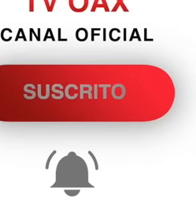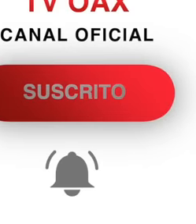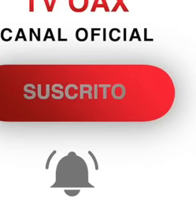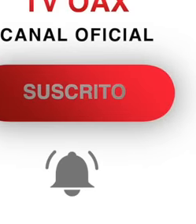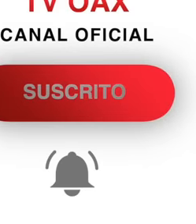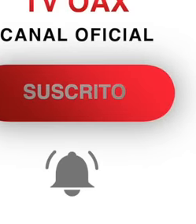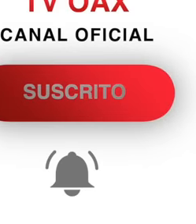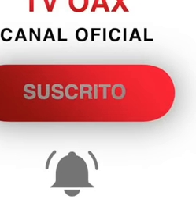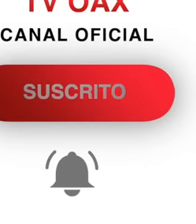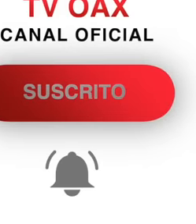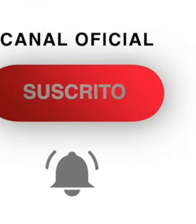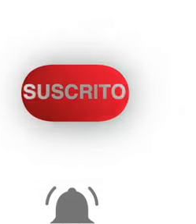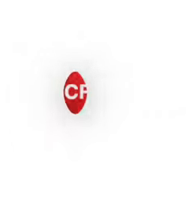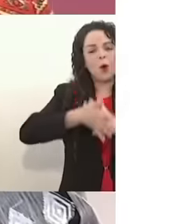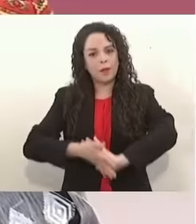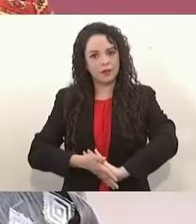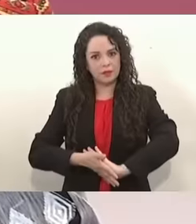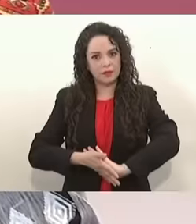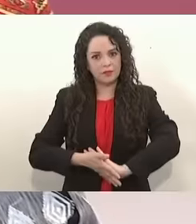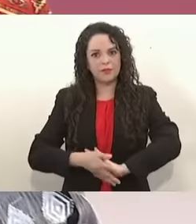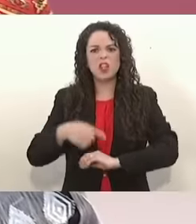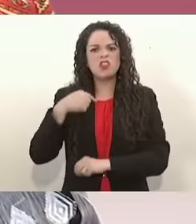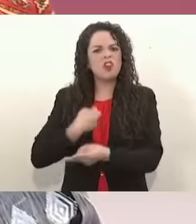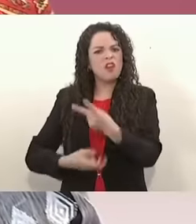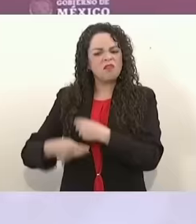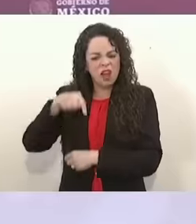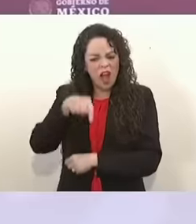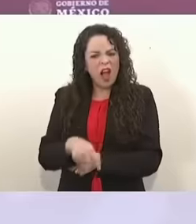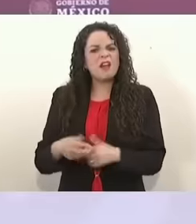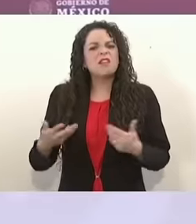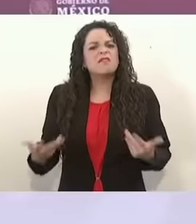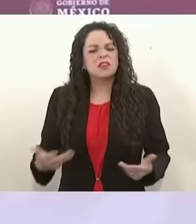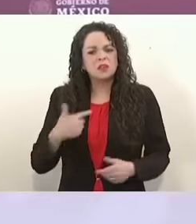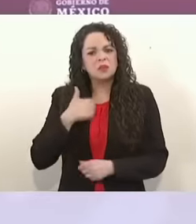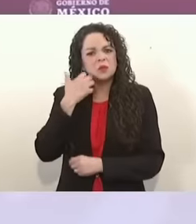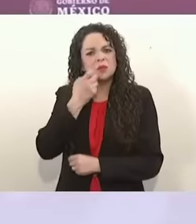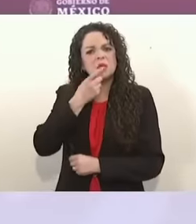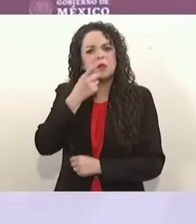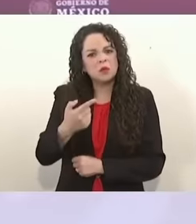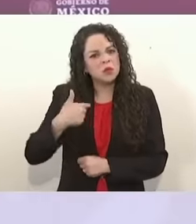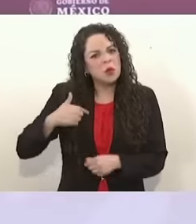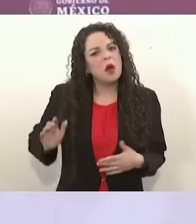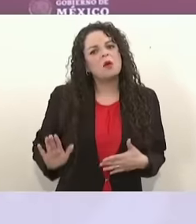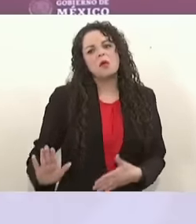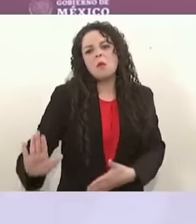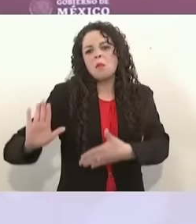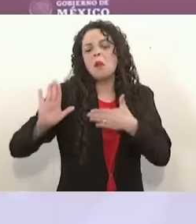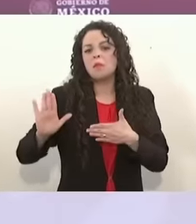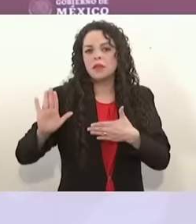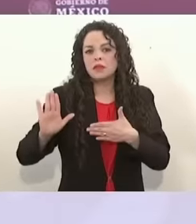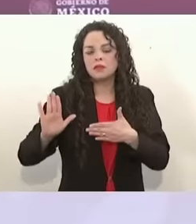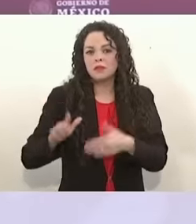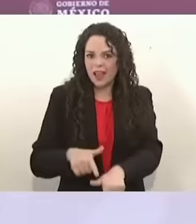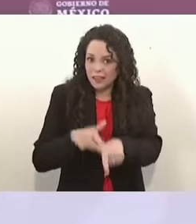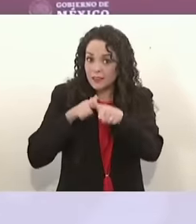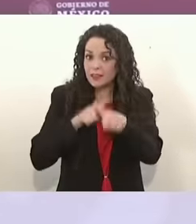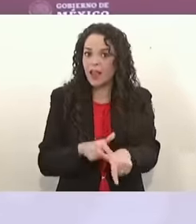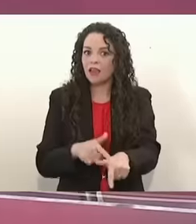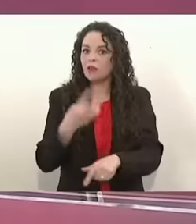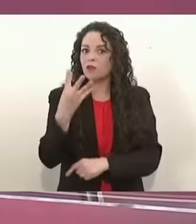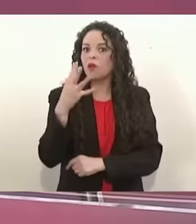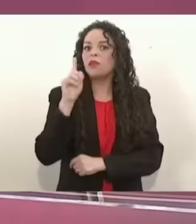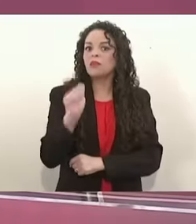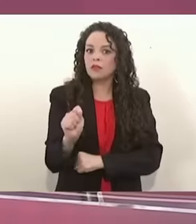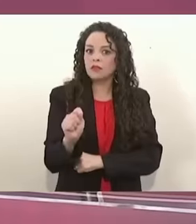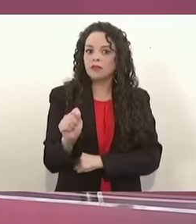aquí con ustedes a comprometerme, a decirles que vamos a continuar con la cuarta transformación